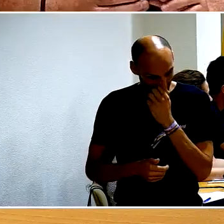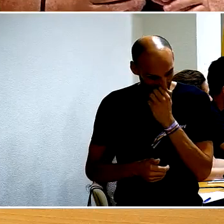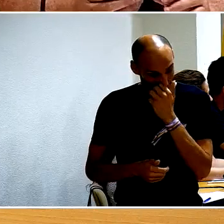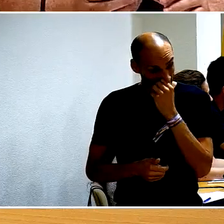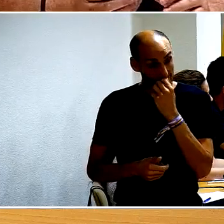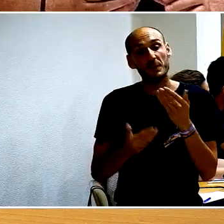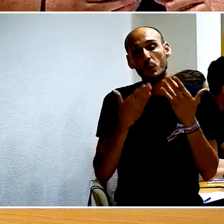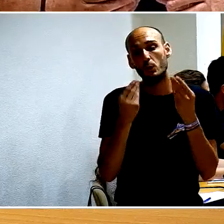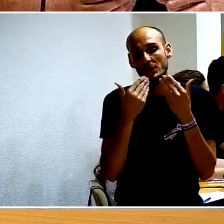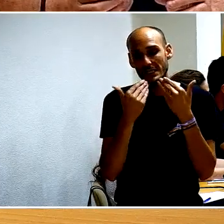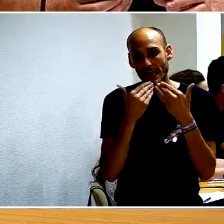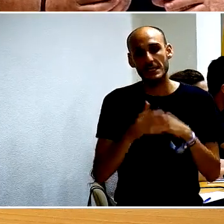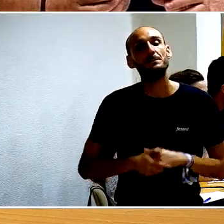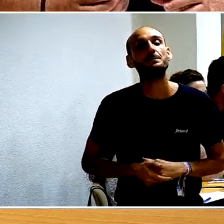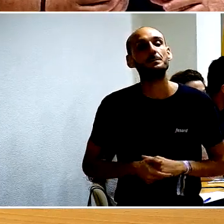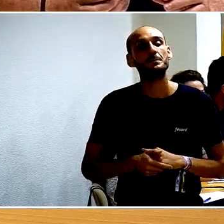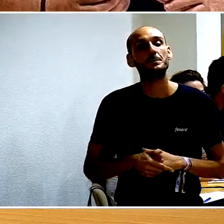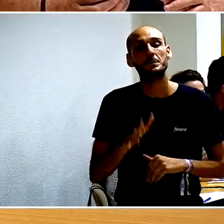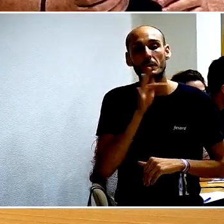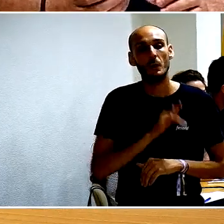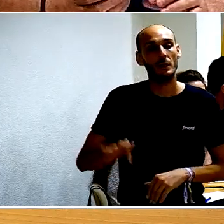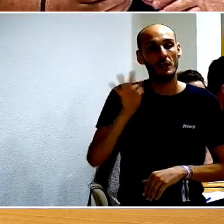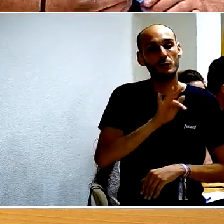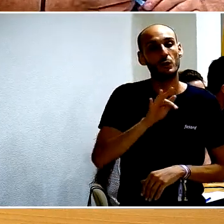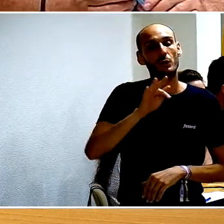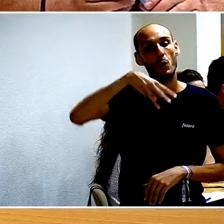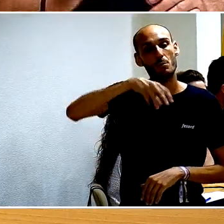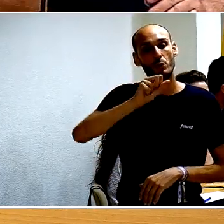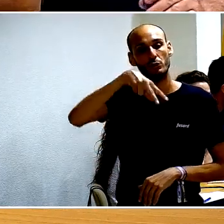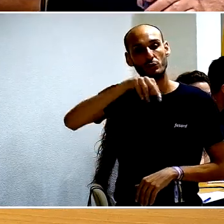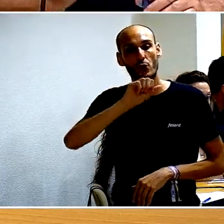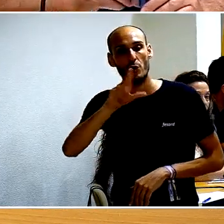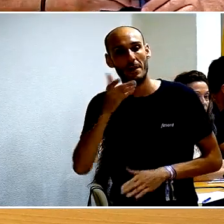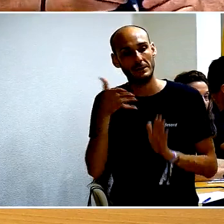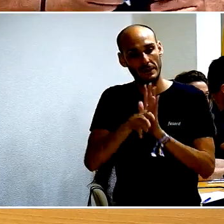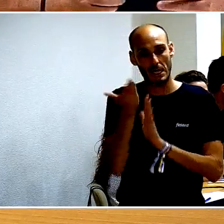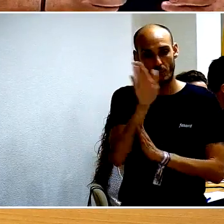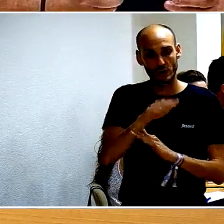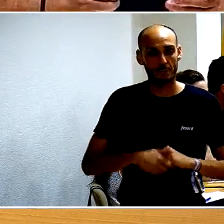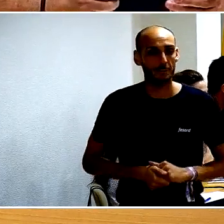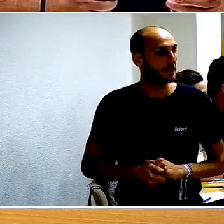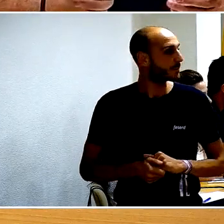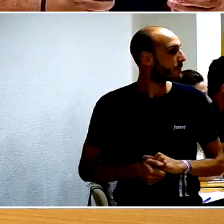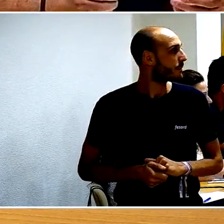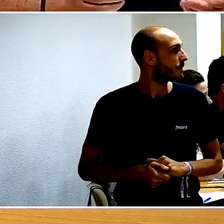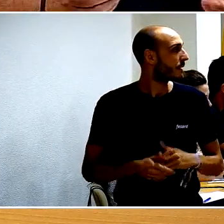Moltes gràcies. Té la paraula Guillem Montoro per a explicar la proposta. Gràcies,